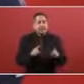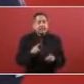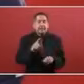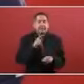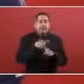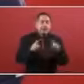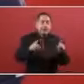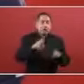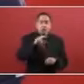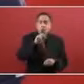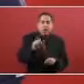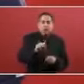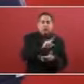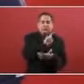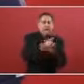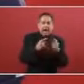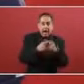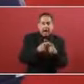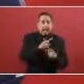inmoral.